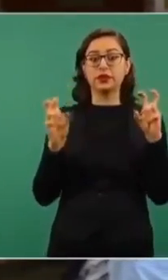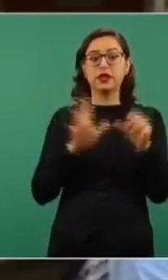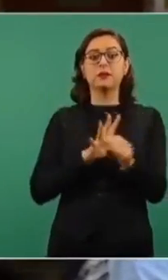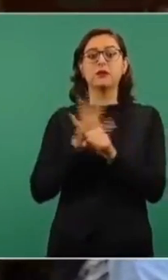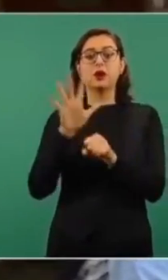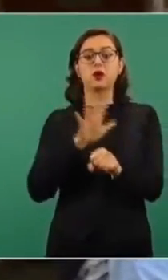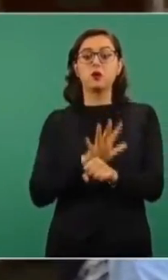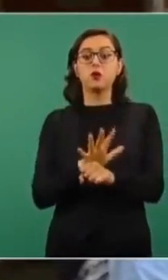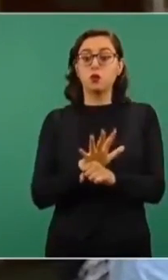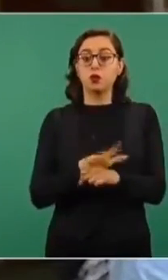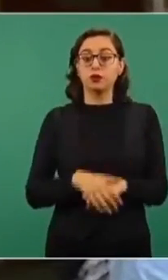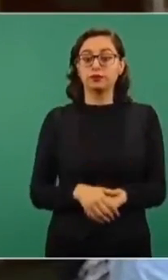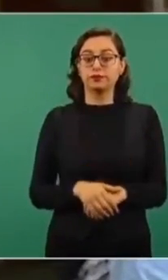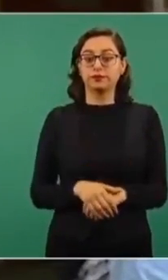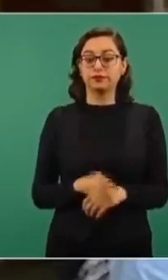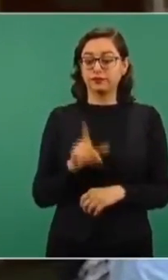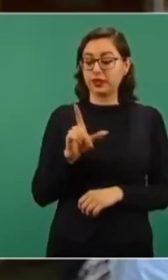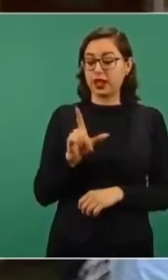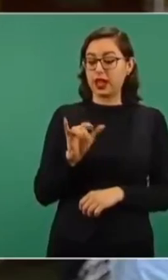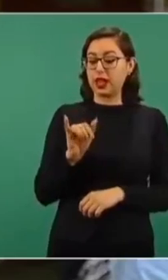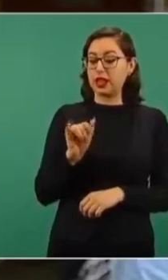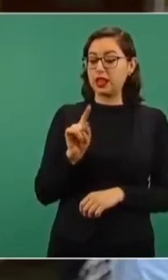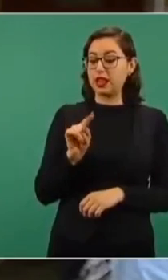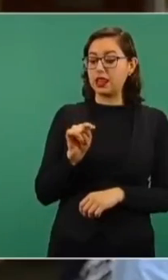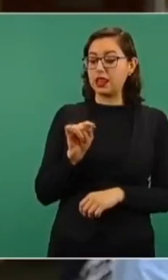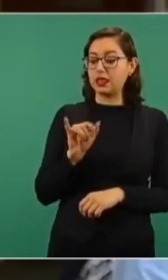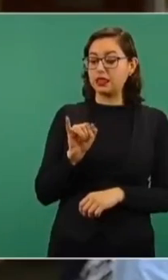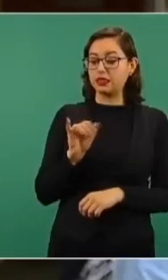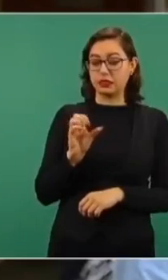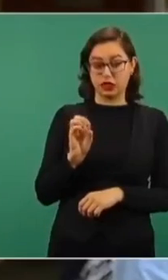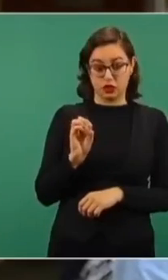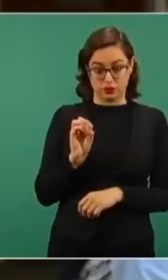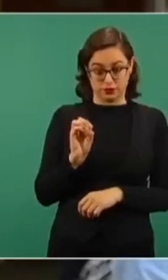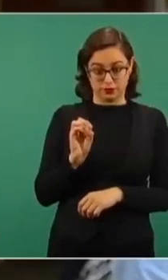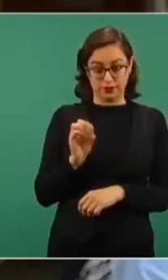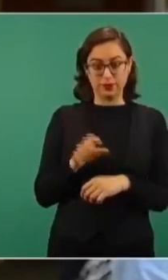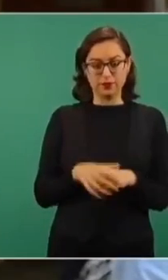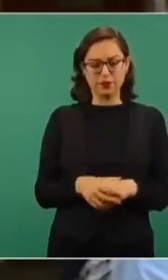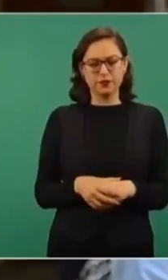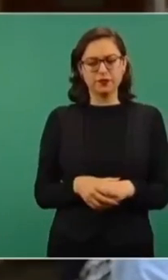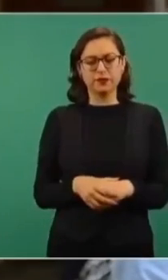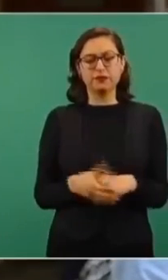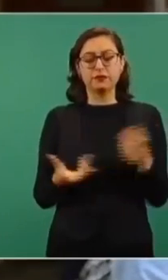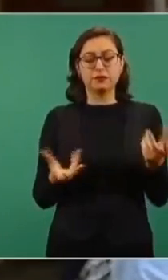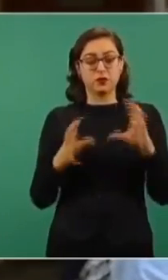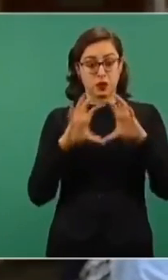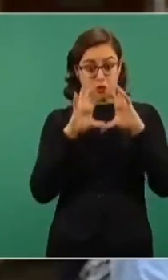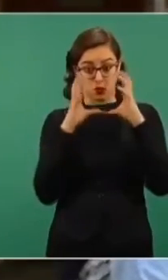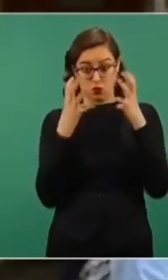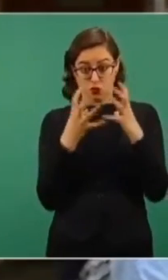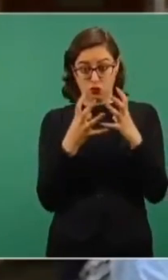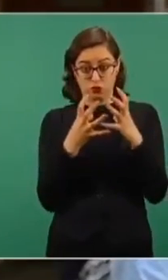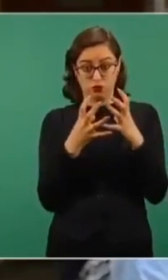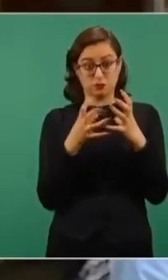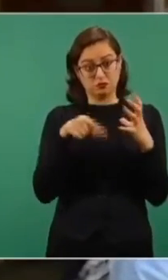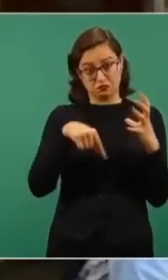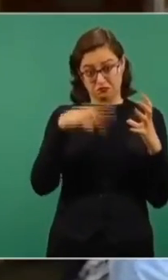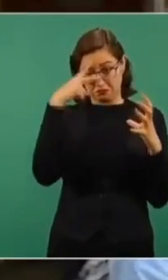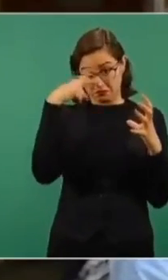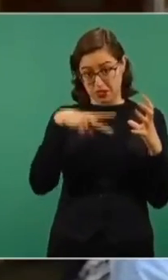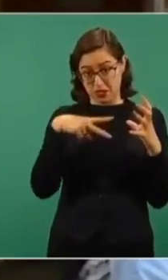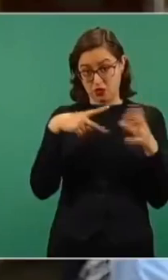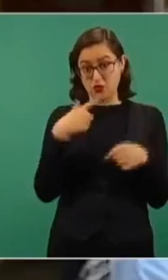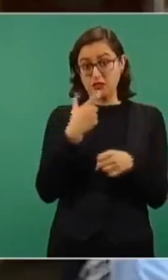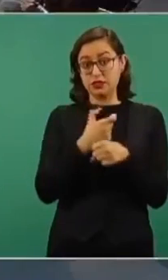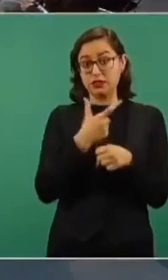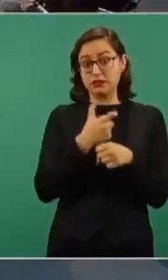México pues está ya catalogado como el 7º país con litio en el mundo,